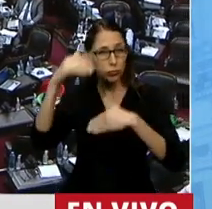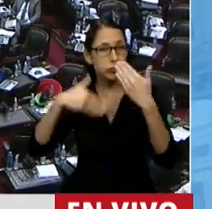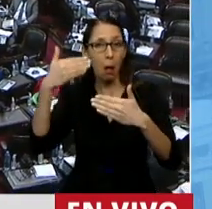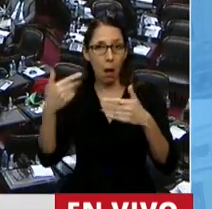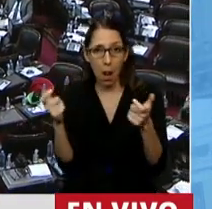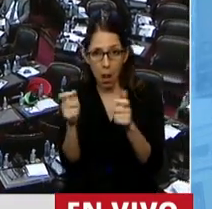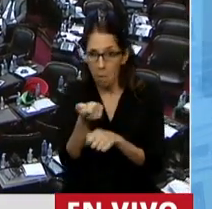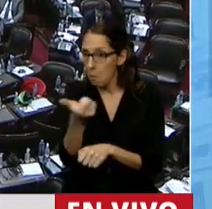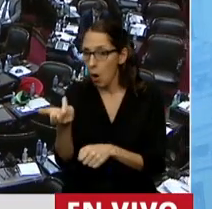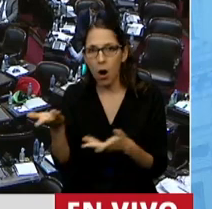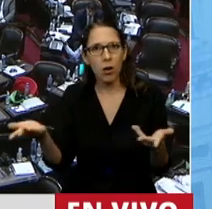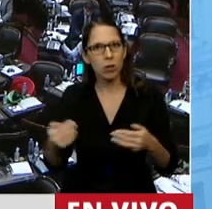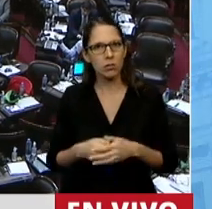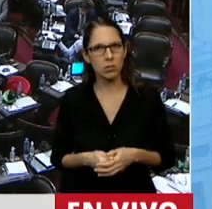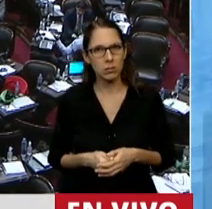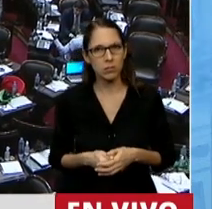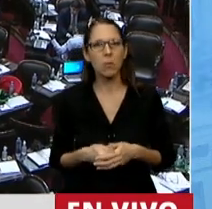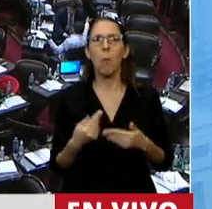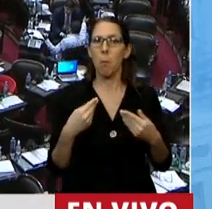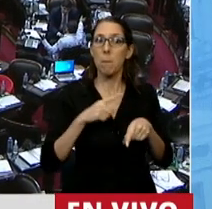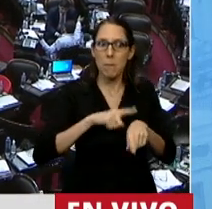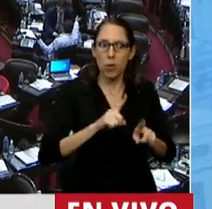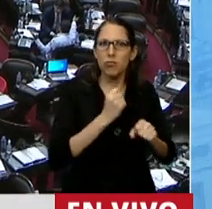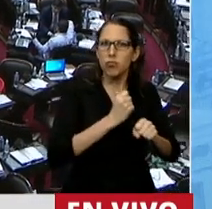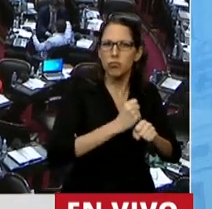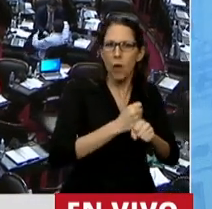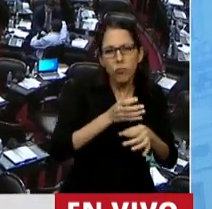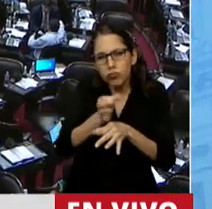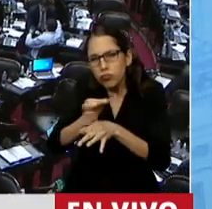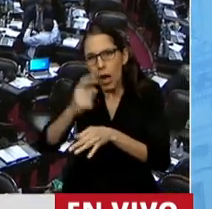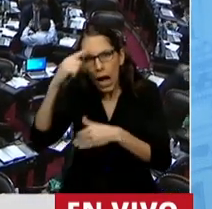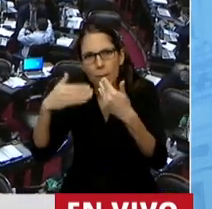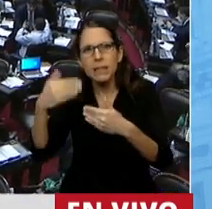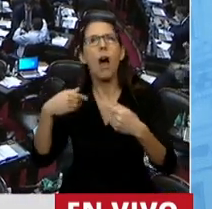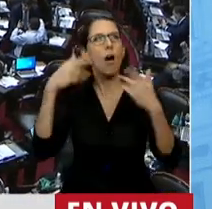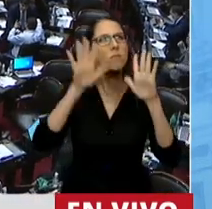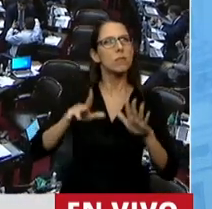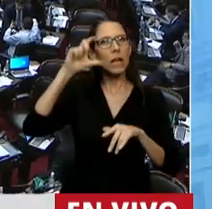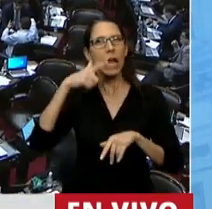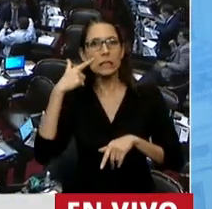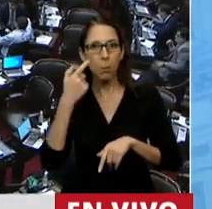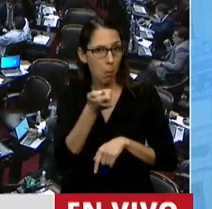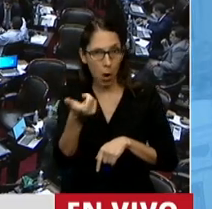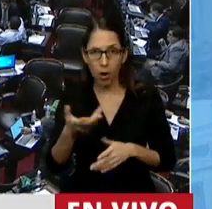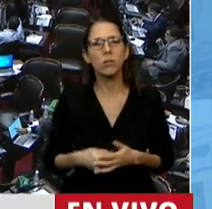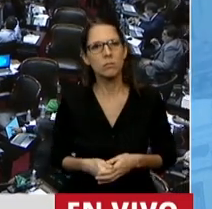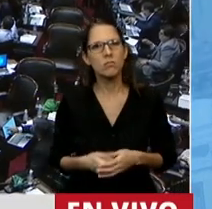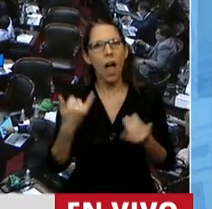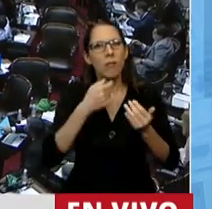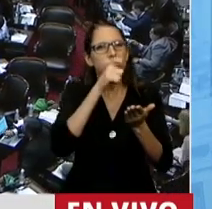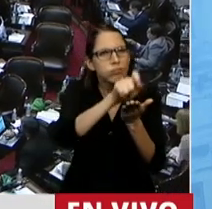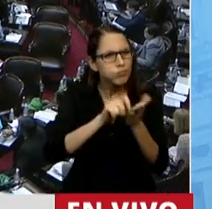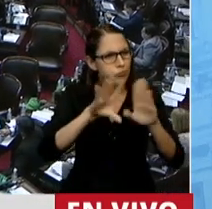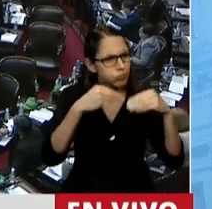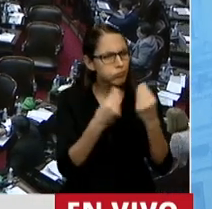muchos menos pudieron hacerlo en servicio. ¿Y sabe qué? Hay encuestas que dicen que más del